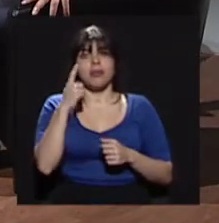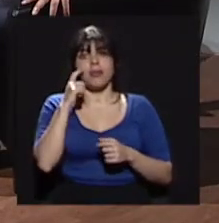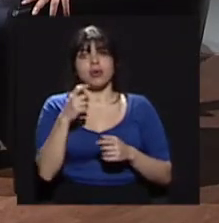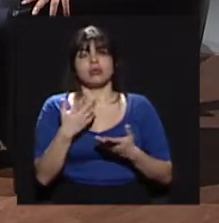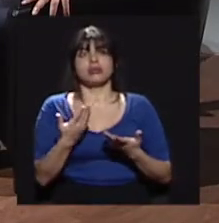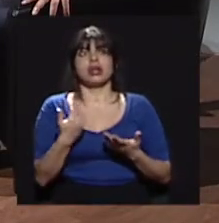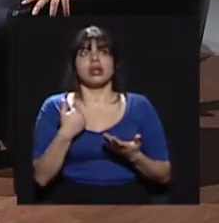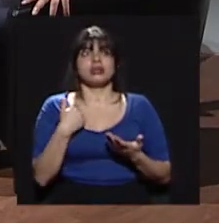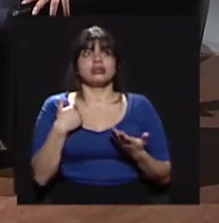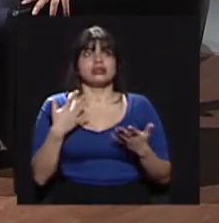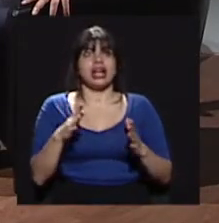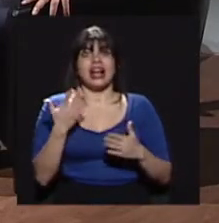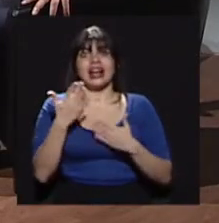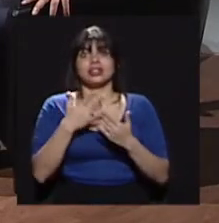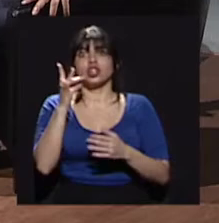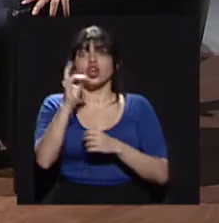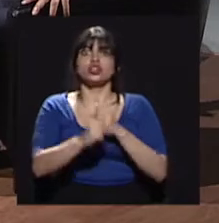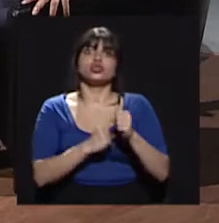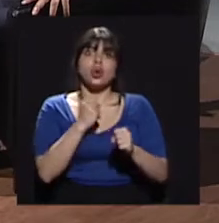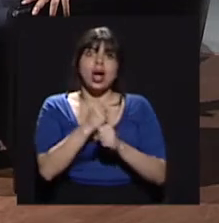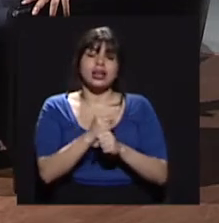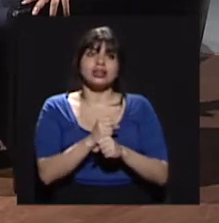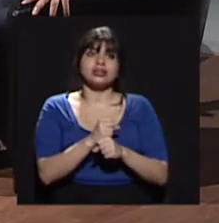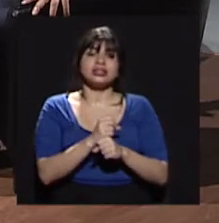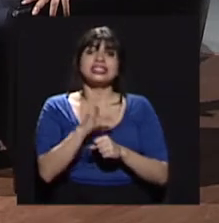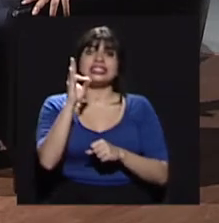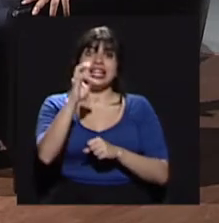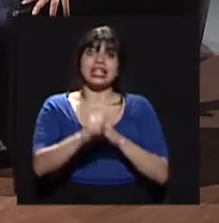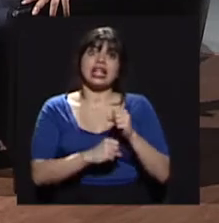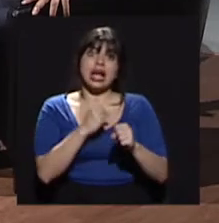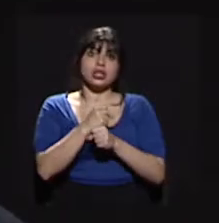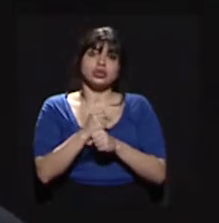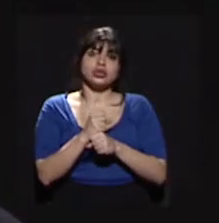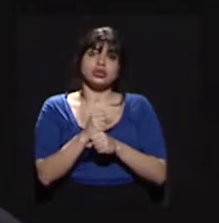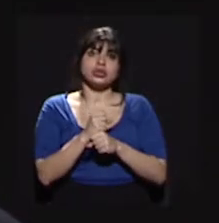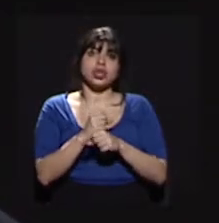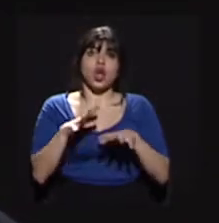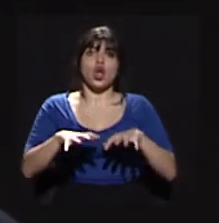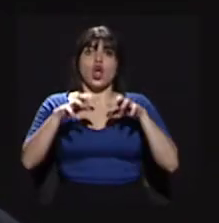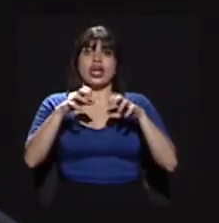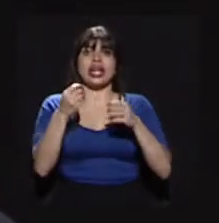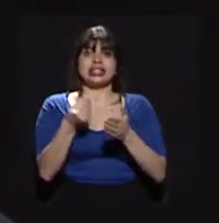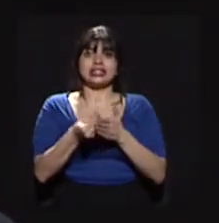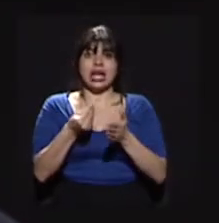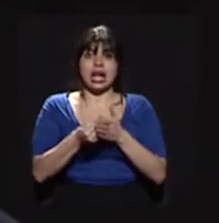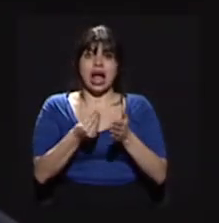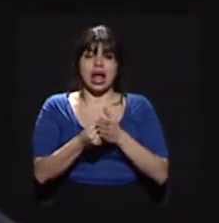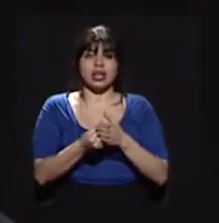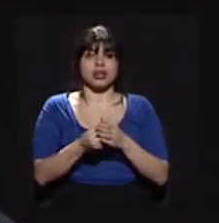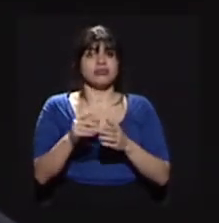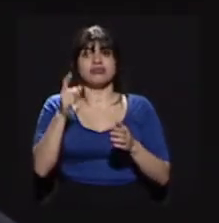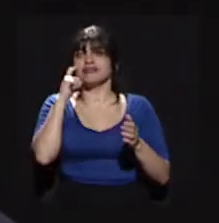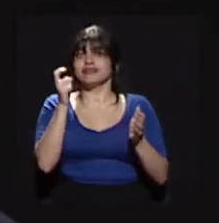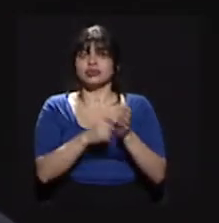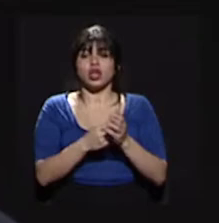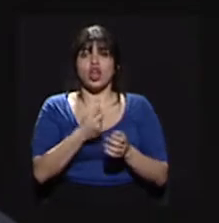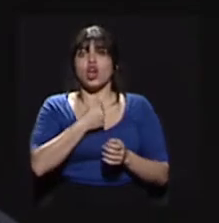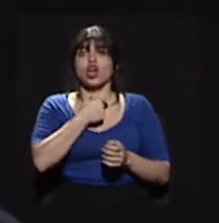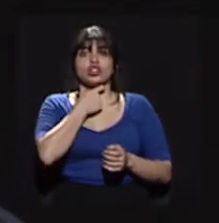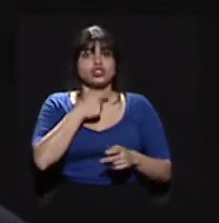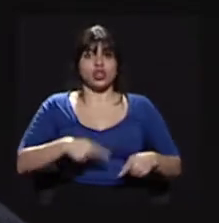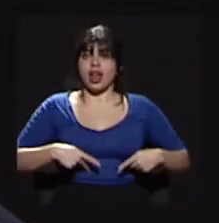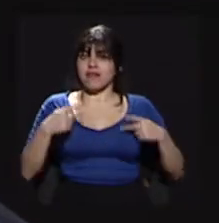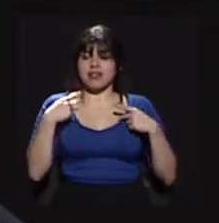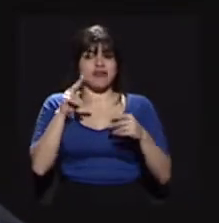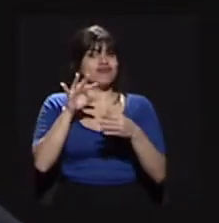tenemos ya casi 8 años de 6 a 7 años vamos para 7 años de congelamiento de salarios ni siquiera se están reconociendo que cause pérdida ósea esto es